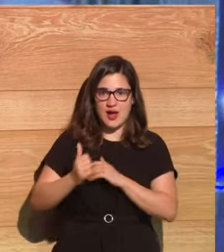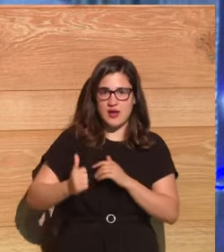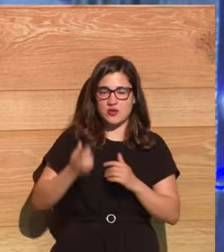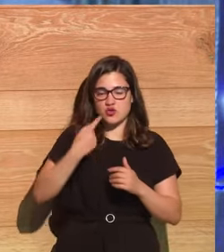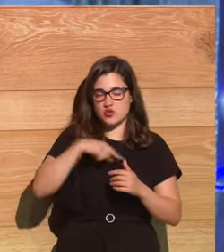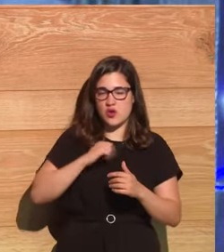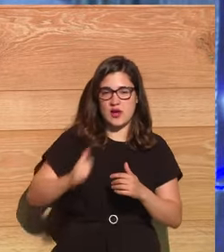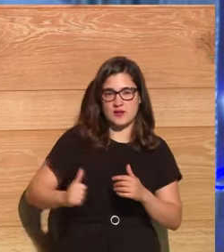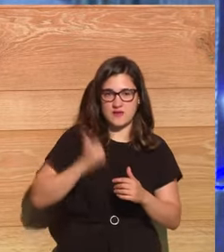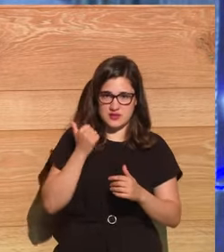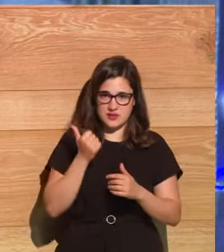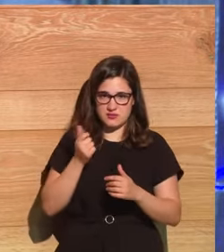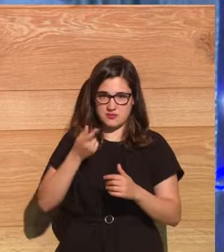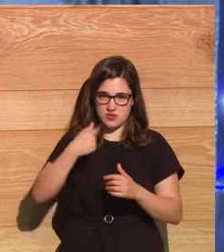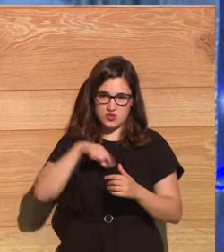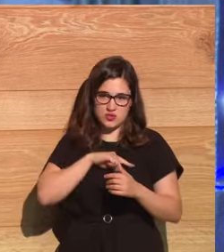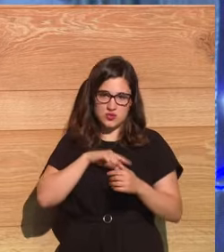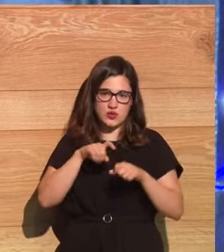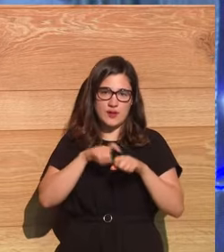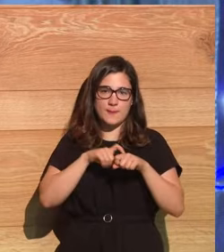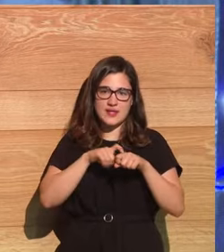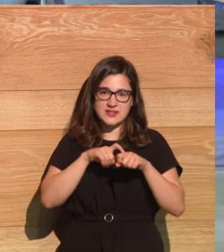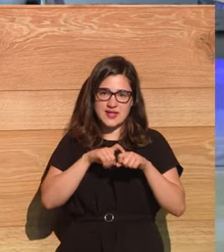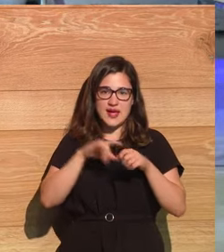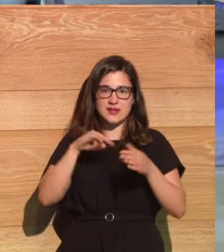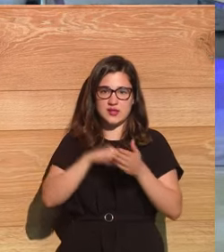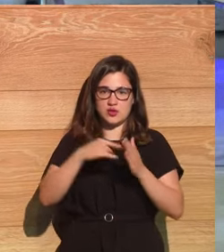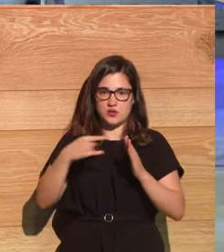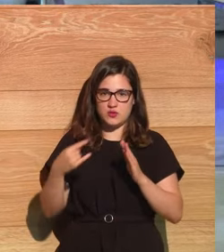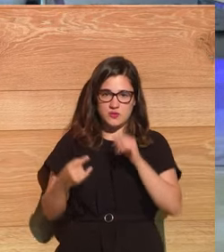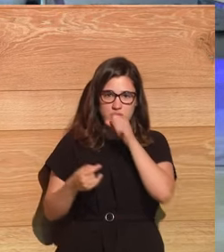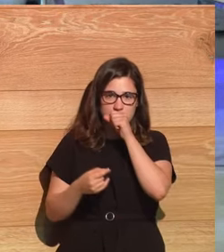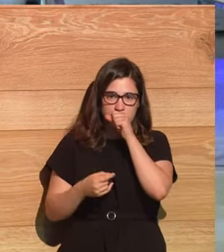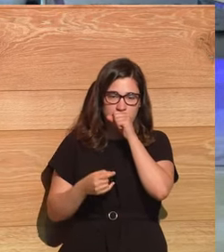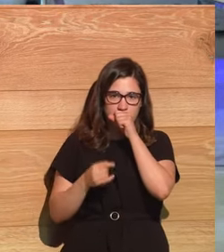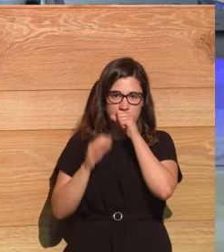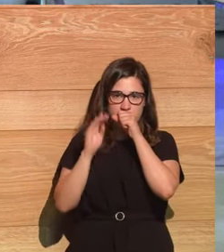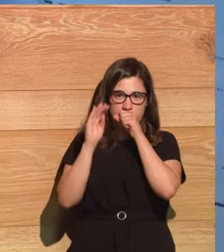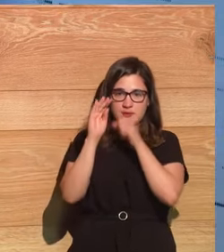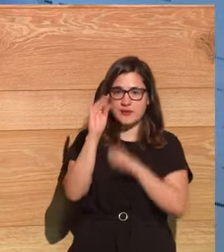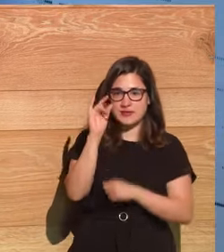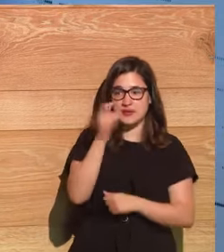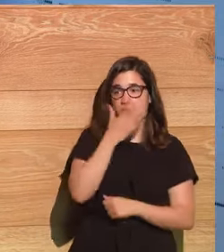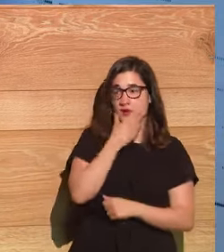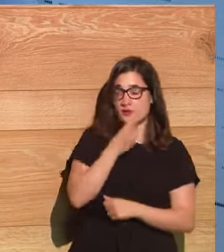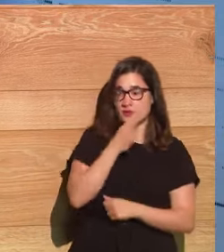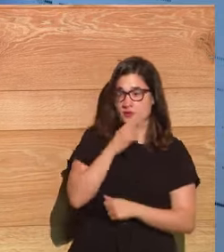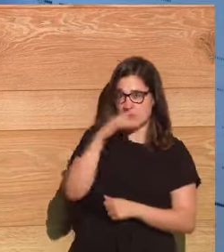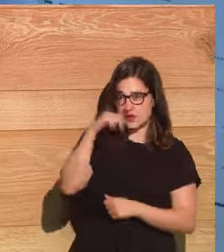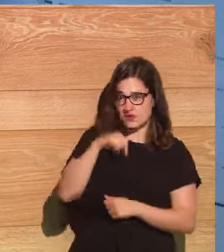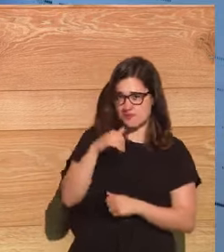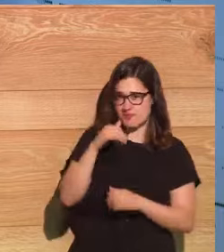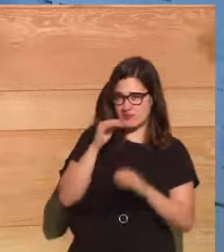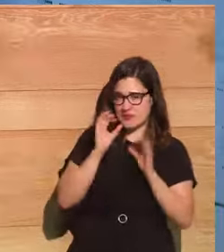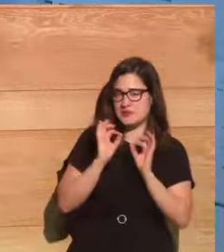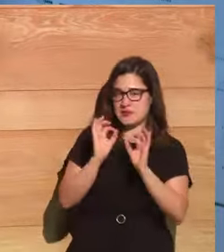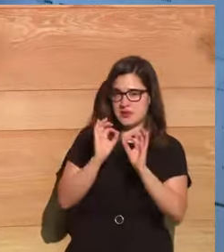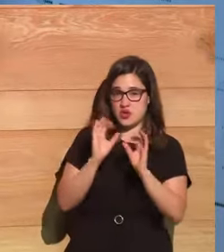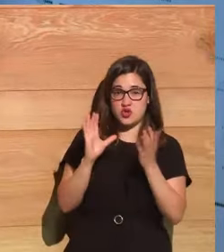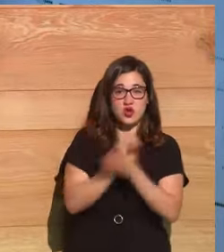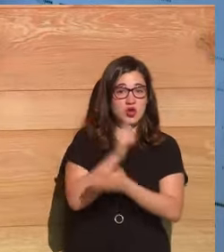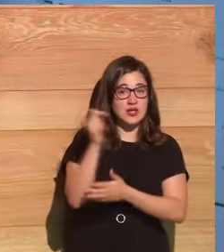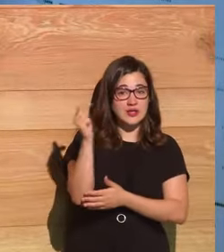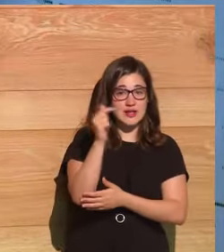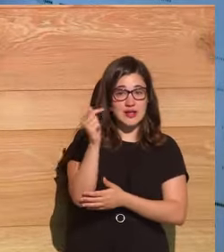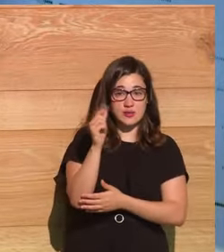tecnológica, ¿verdad? ¿Vale? Sí, pero claro, es bonito porque también aquí hay una singularidad, y por eso digo que no todo es negativo, ¿vale?